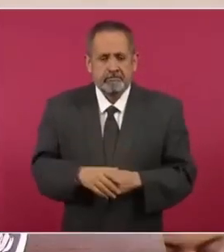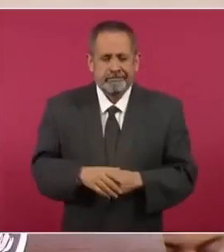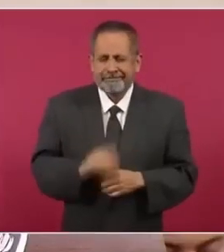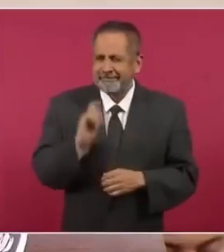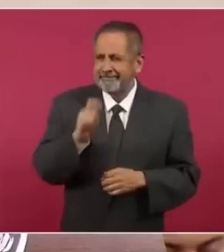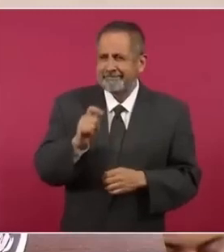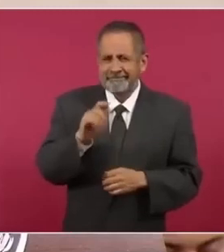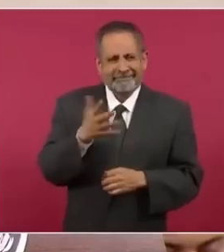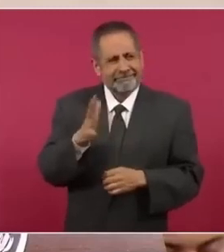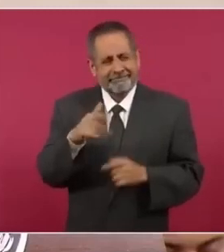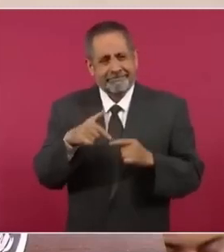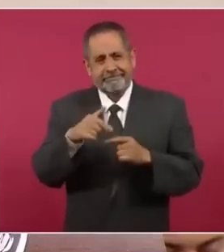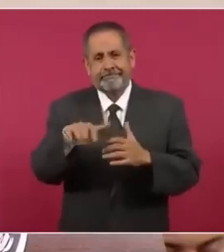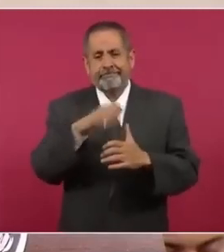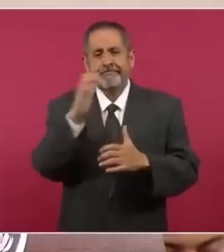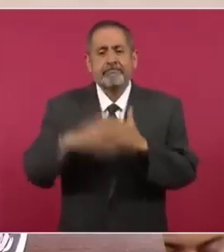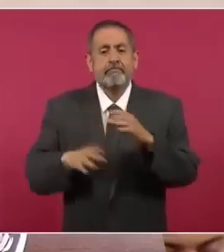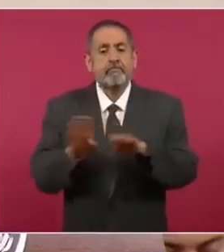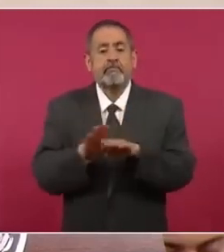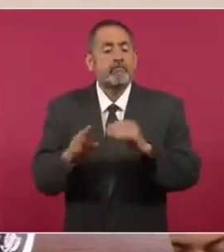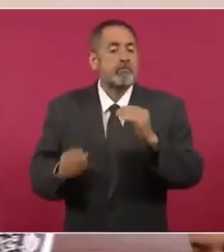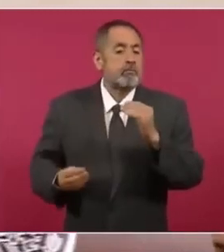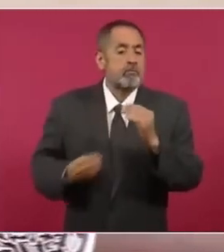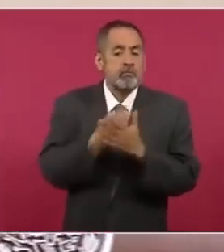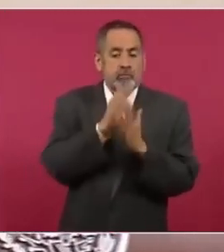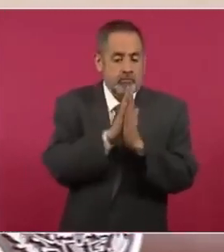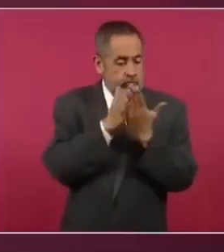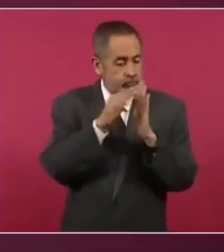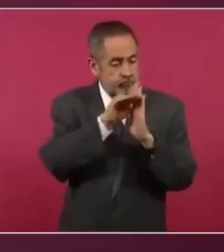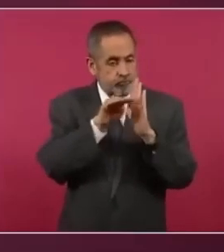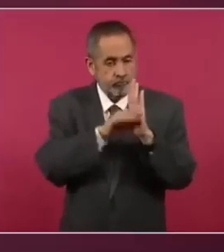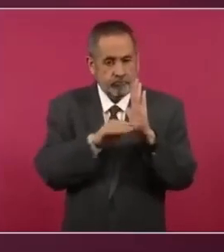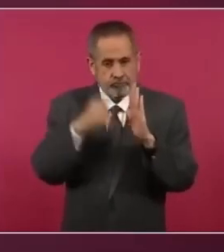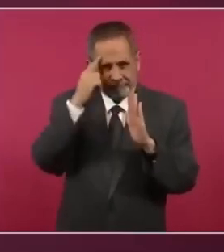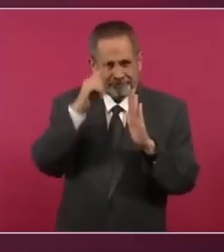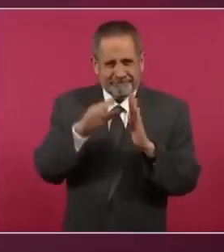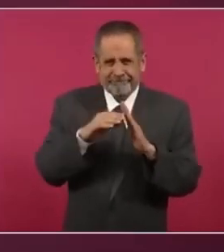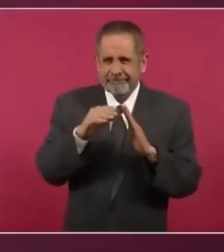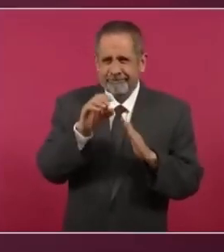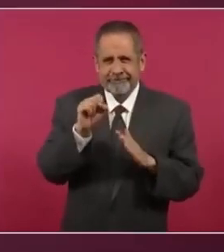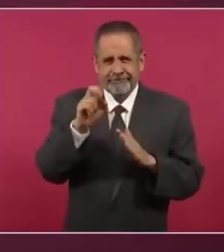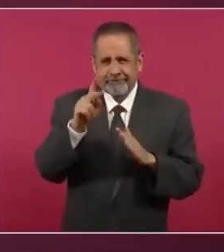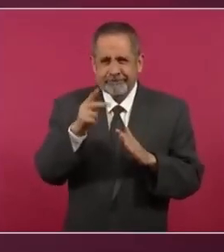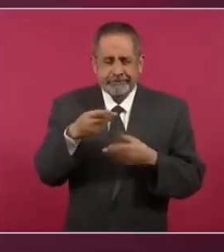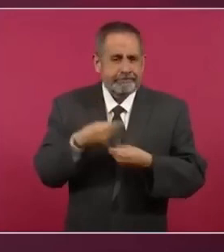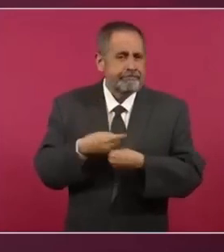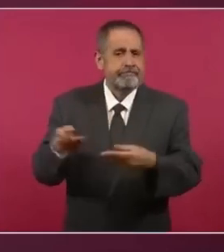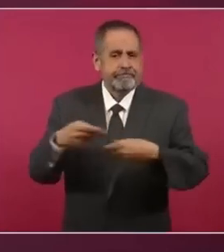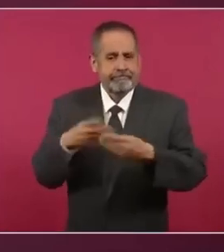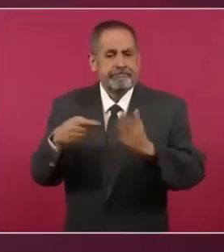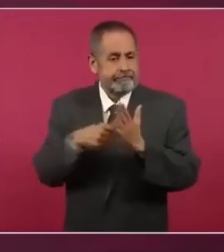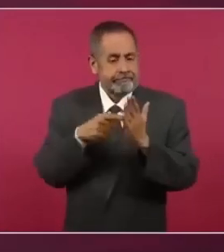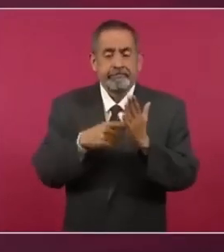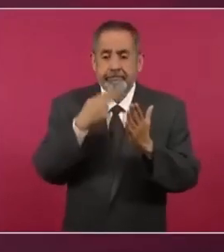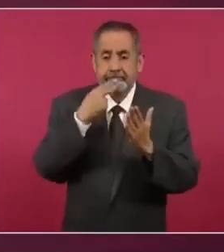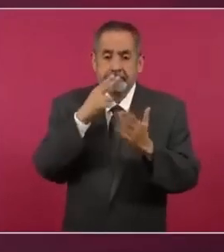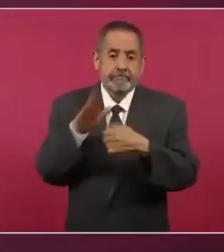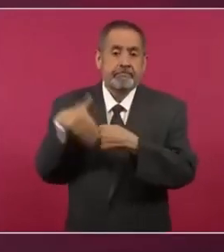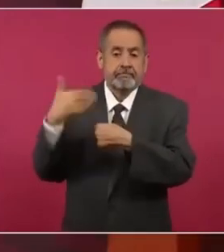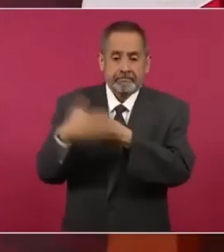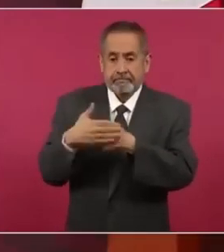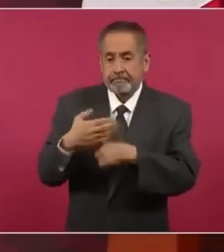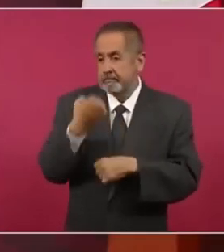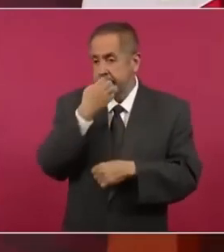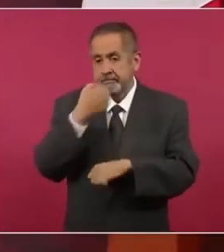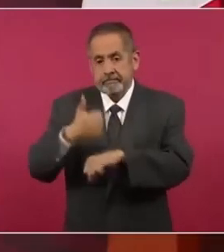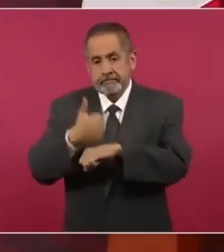terminamos de elaborar los nuevos contenidos de los libros de texto que se van a utilizar